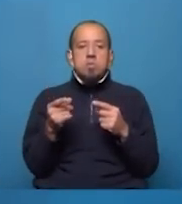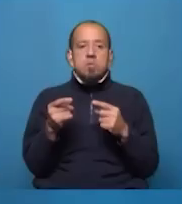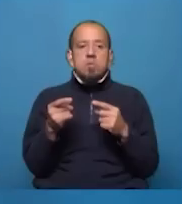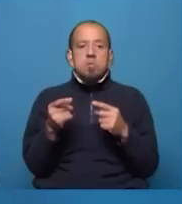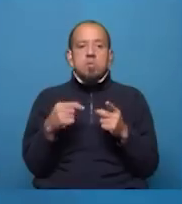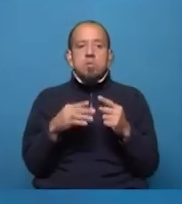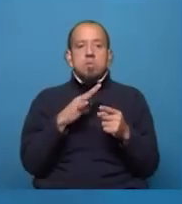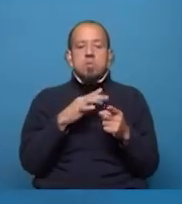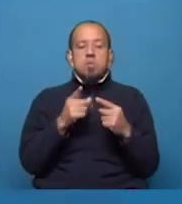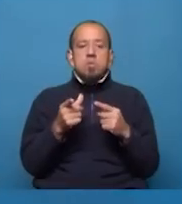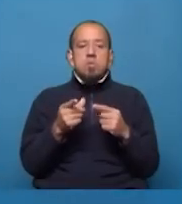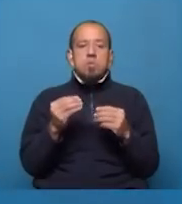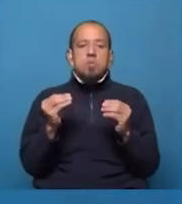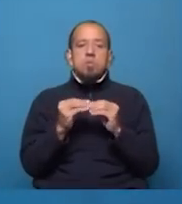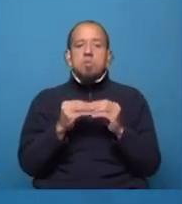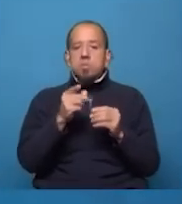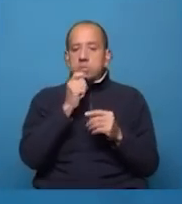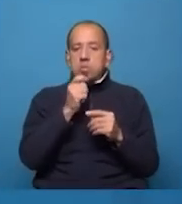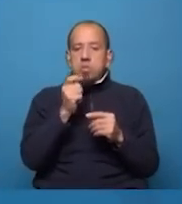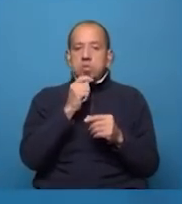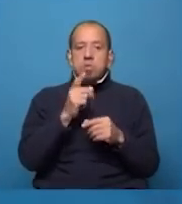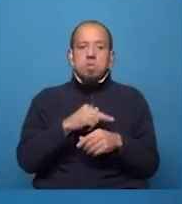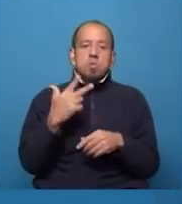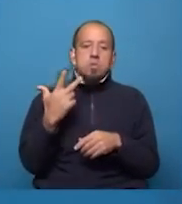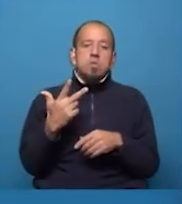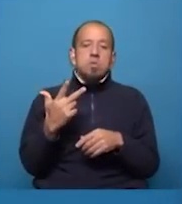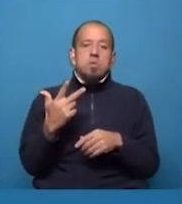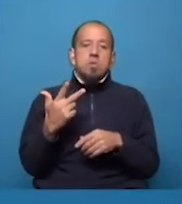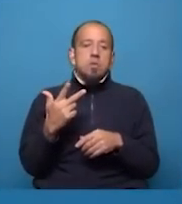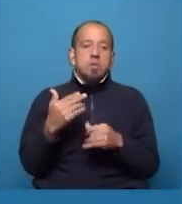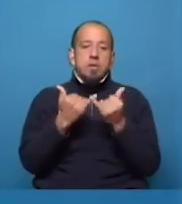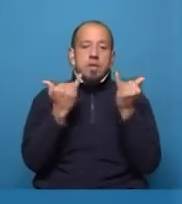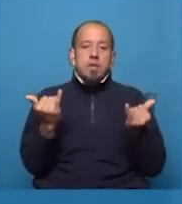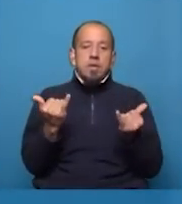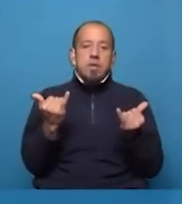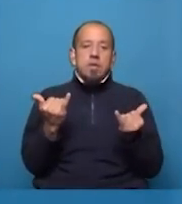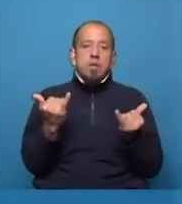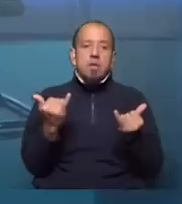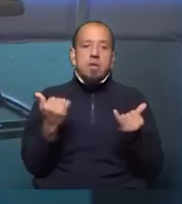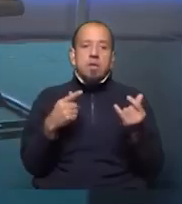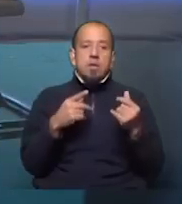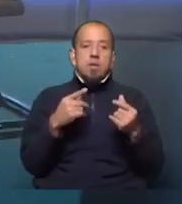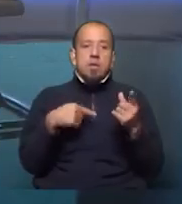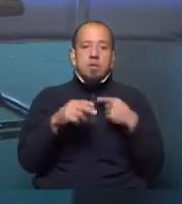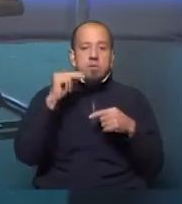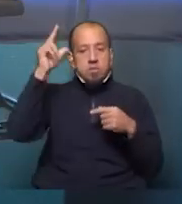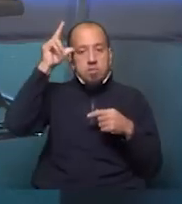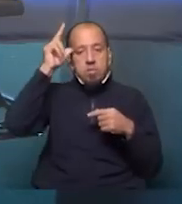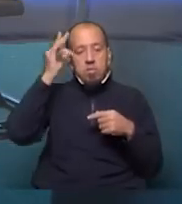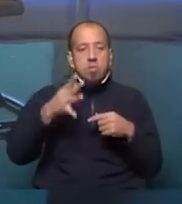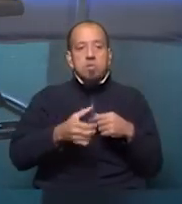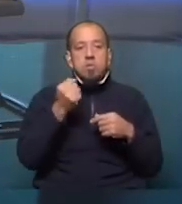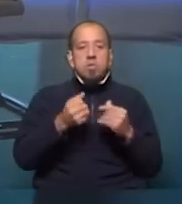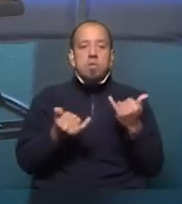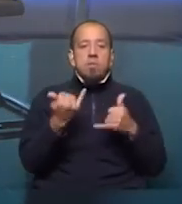hay un colega de ustedes que en tres días consigo más información que la que Aparentemente tiene Uruguay del caso fue a Perú y consiguió la información